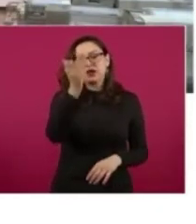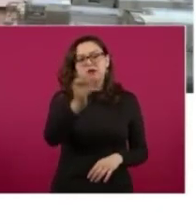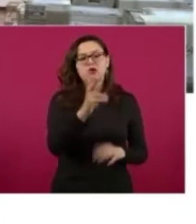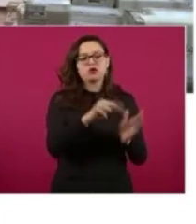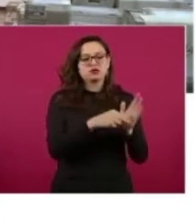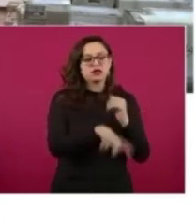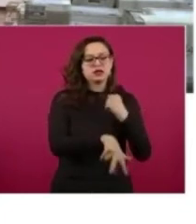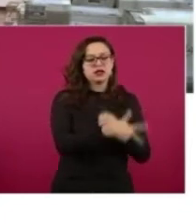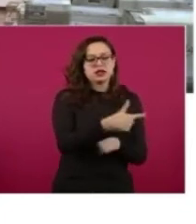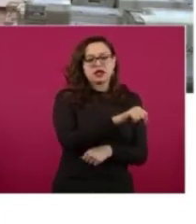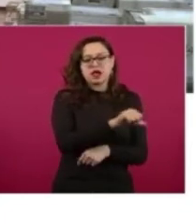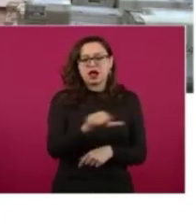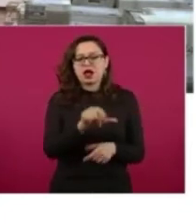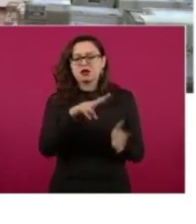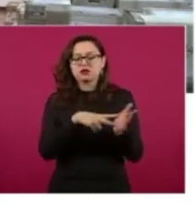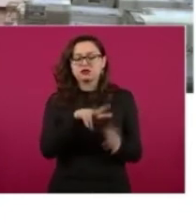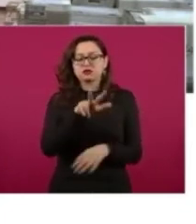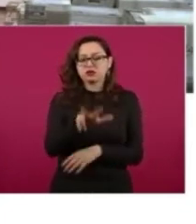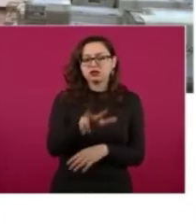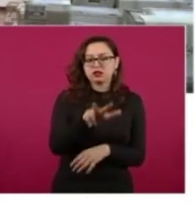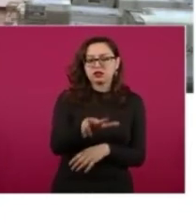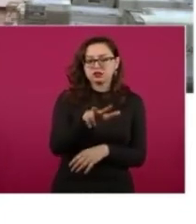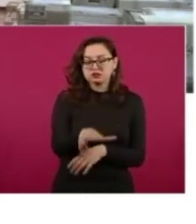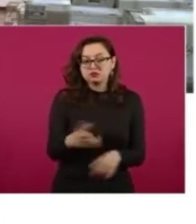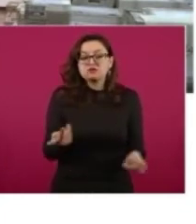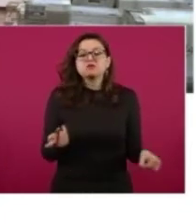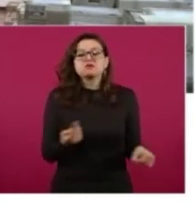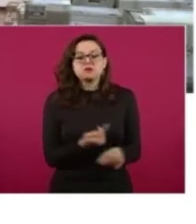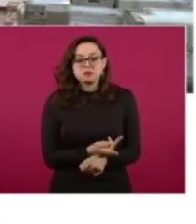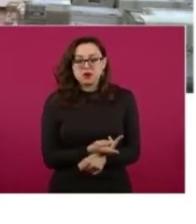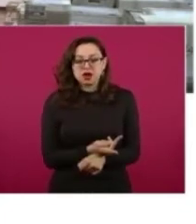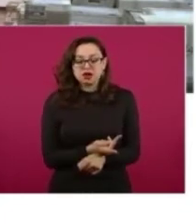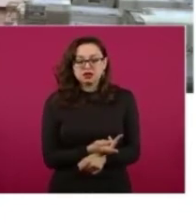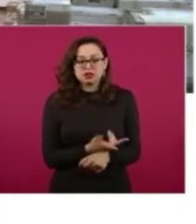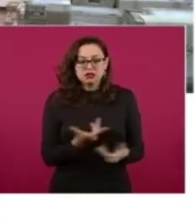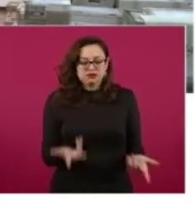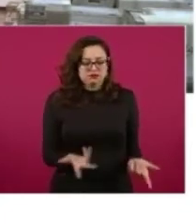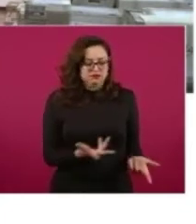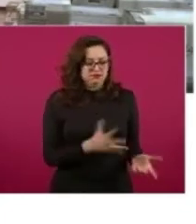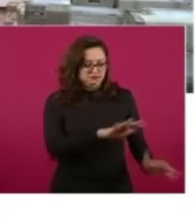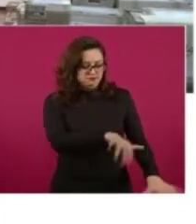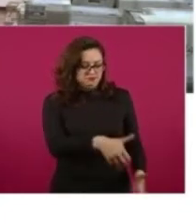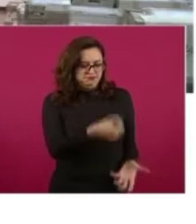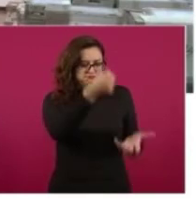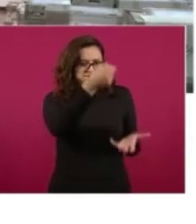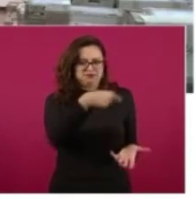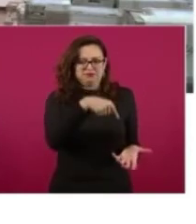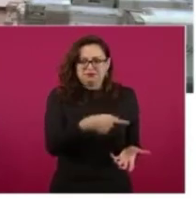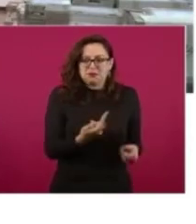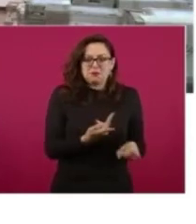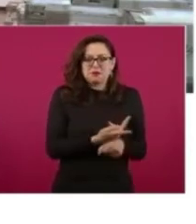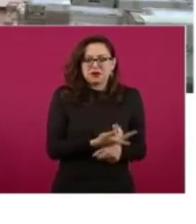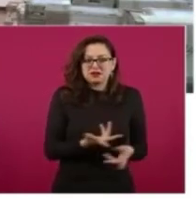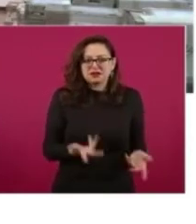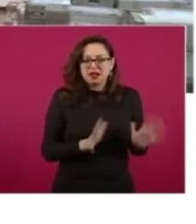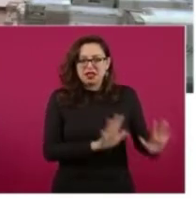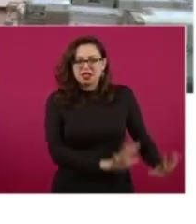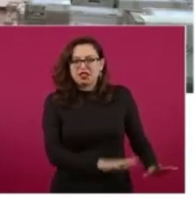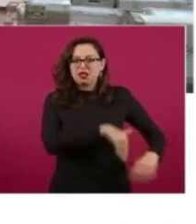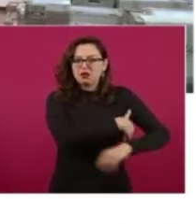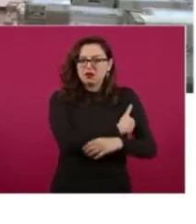2013 a 2018 y lo que hicimos fue, pues esto, regresarlo a la TESOFE y ahorrar estos